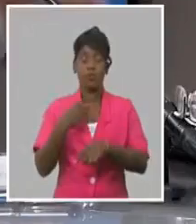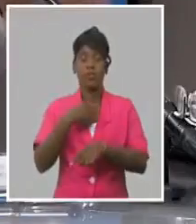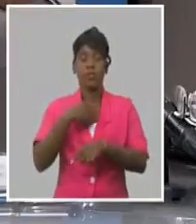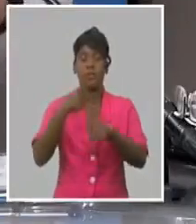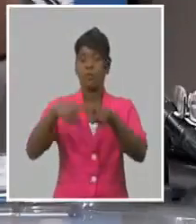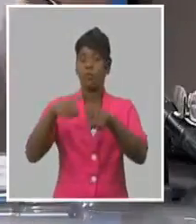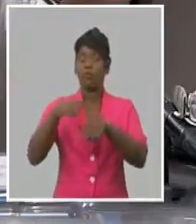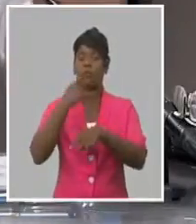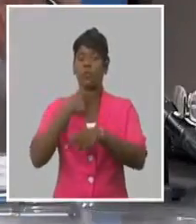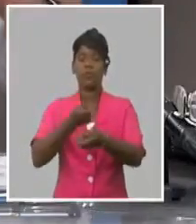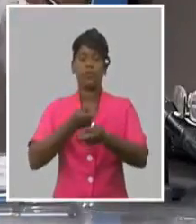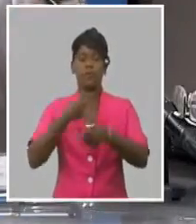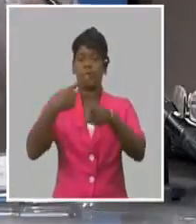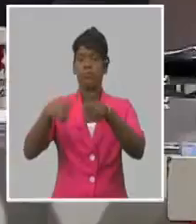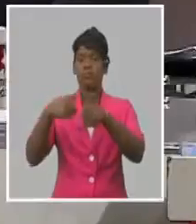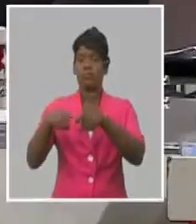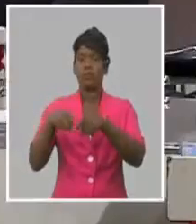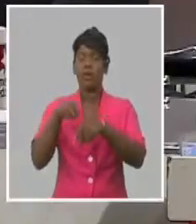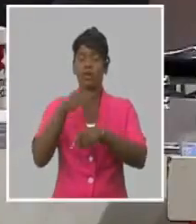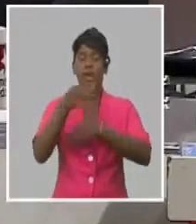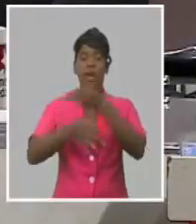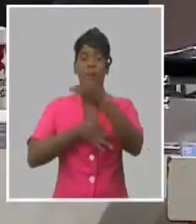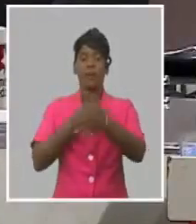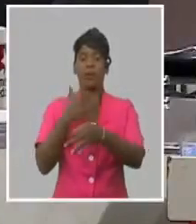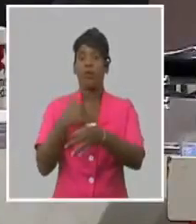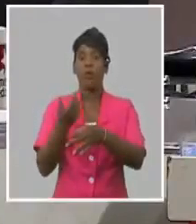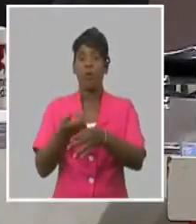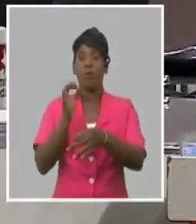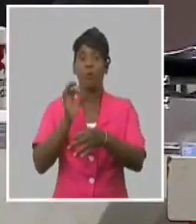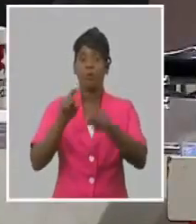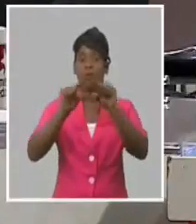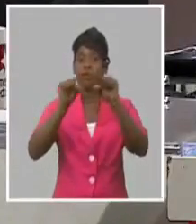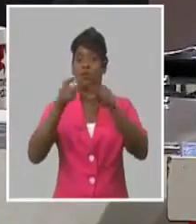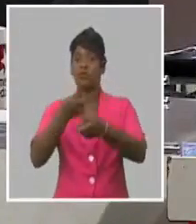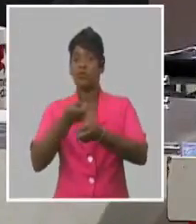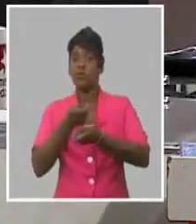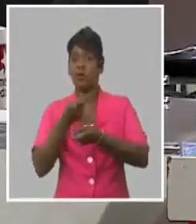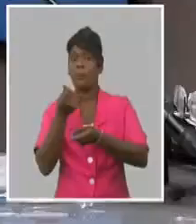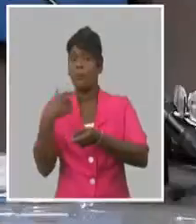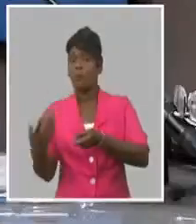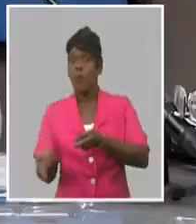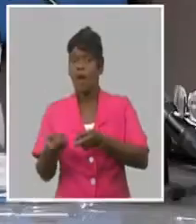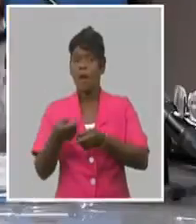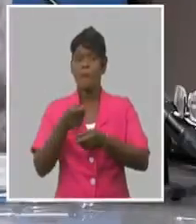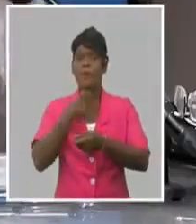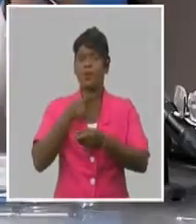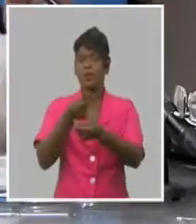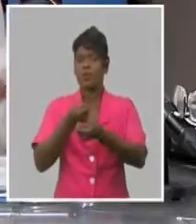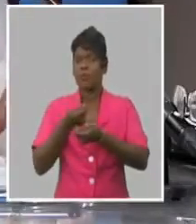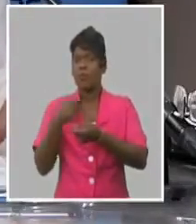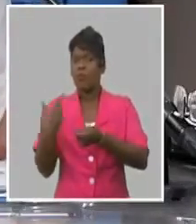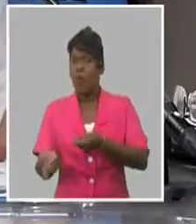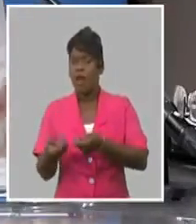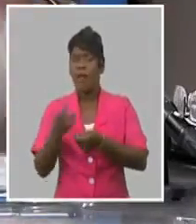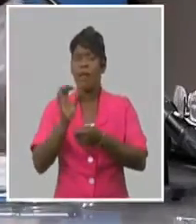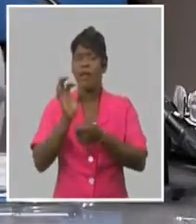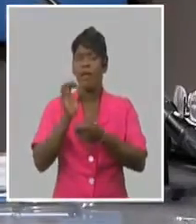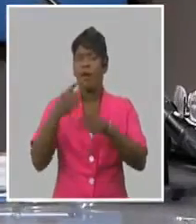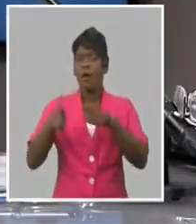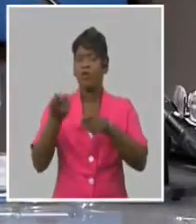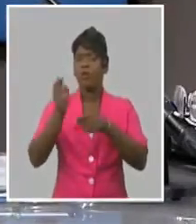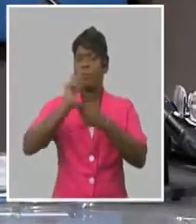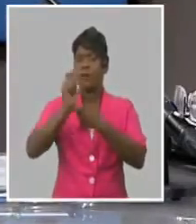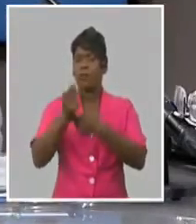que llevaría solo una mesa redonda para, ya la tendré, para ese tema. Que también tienen mucha expectativa